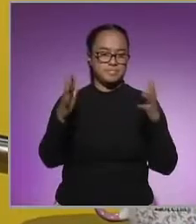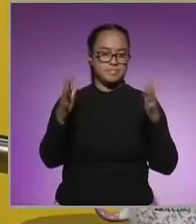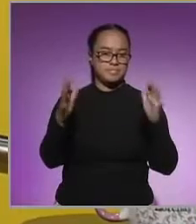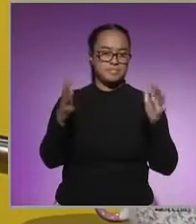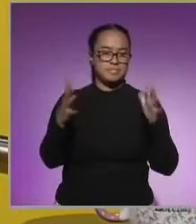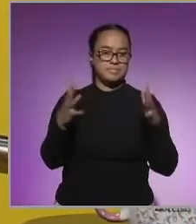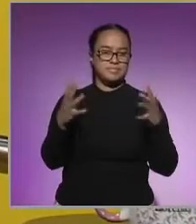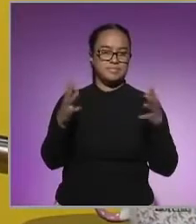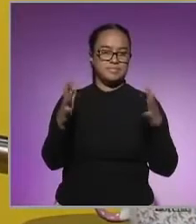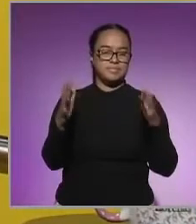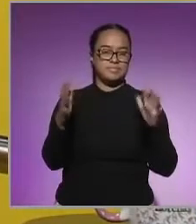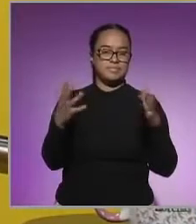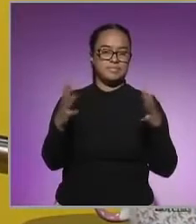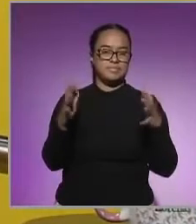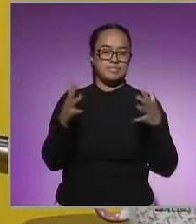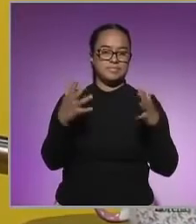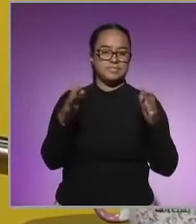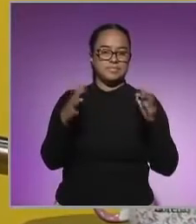ah